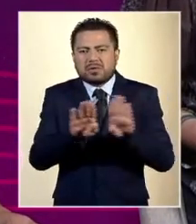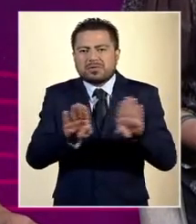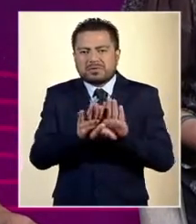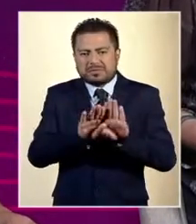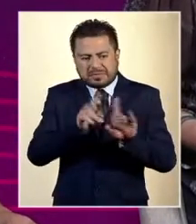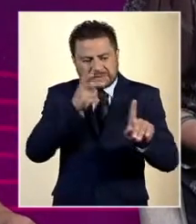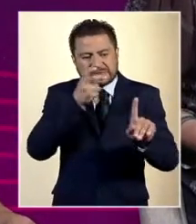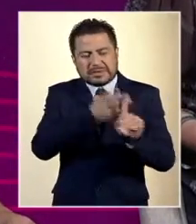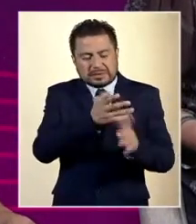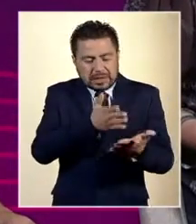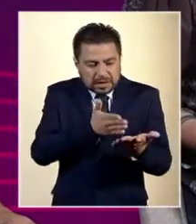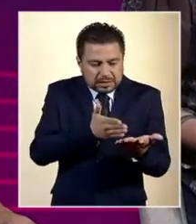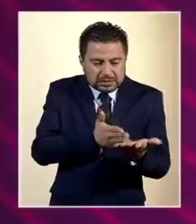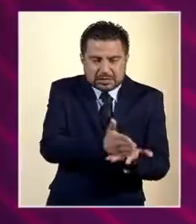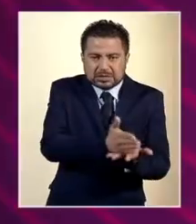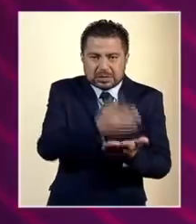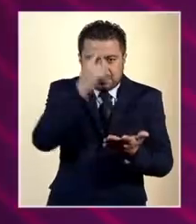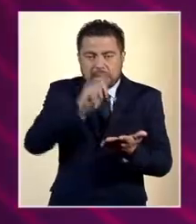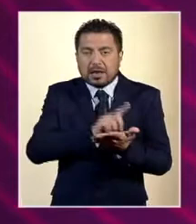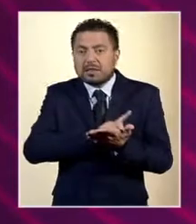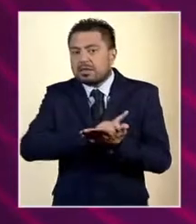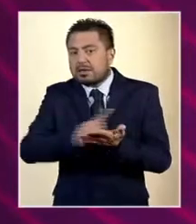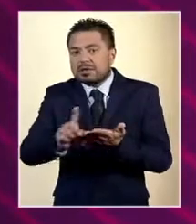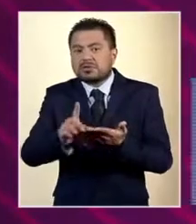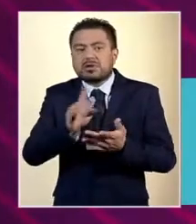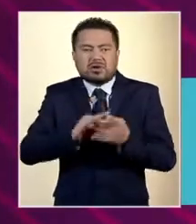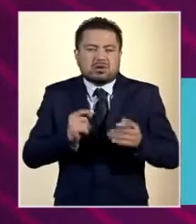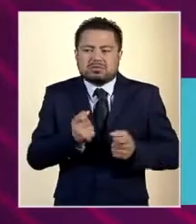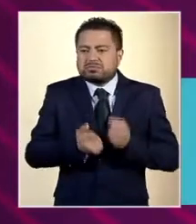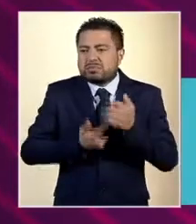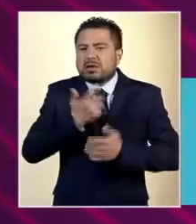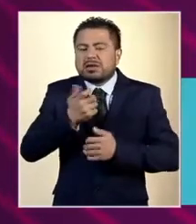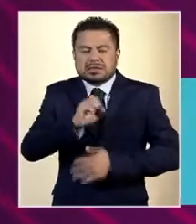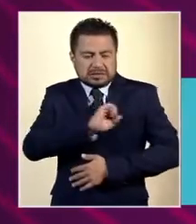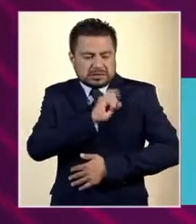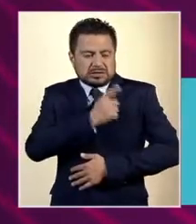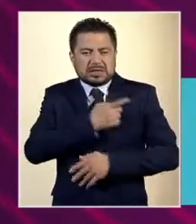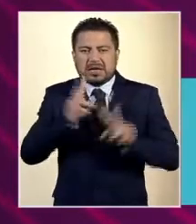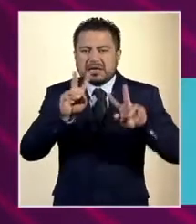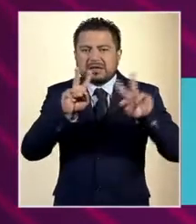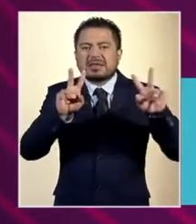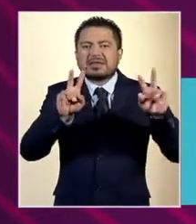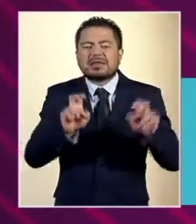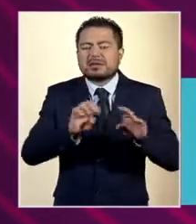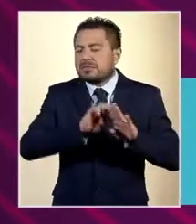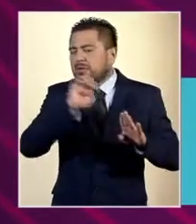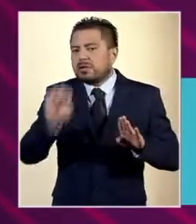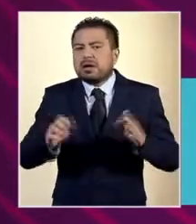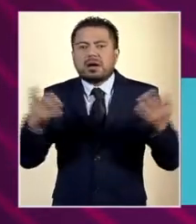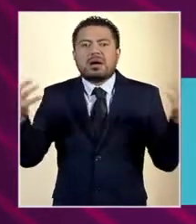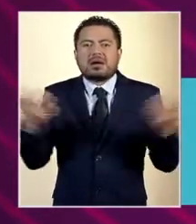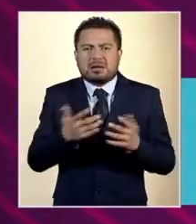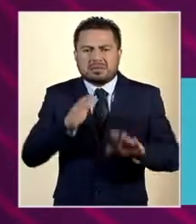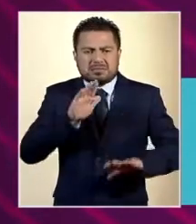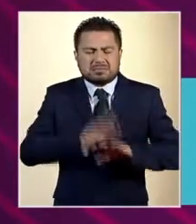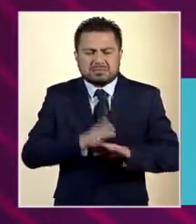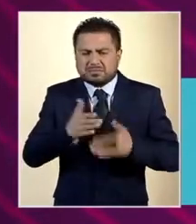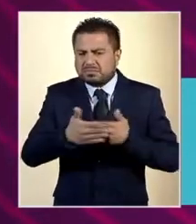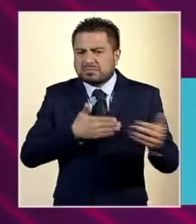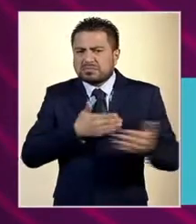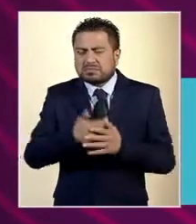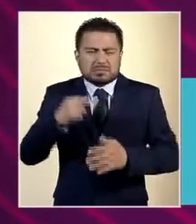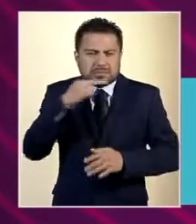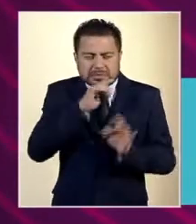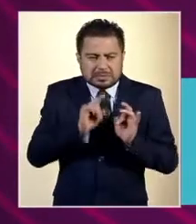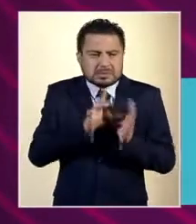este acceso, digamos, a los derechos, y hablábamos sobre el tema de la salud, por ejemplo, se hace un poco en este modelo de